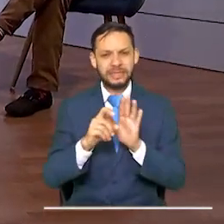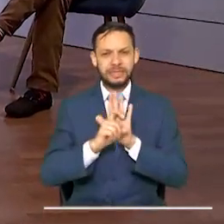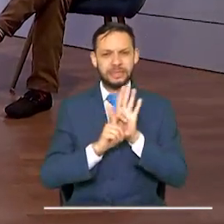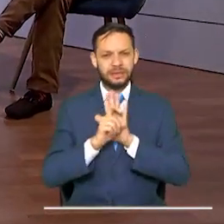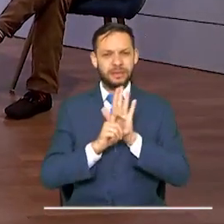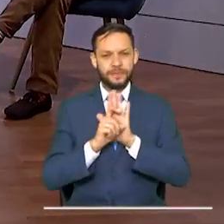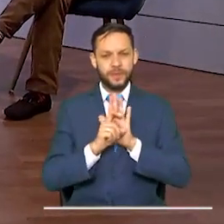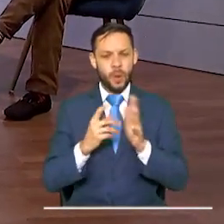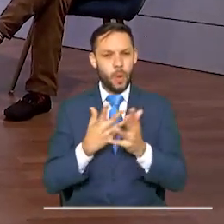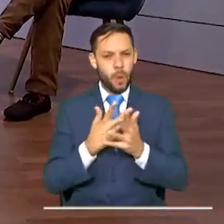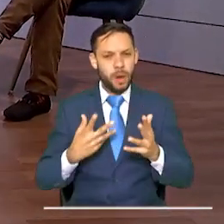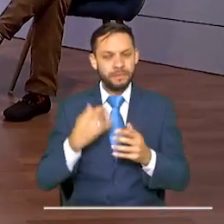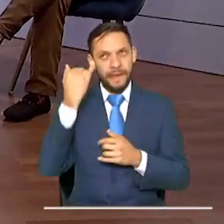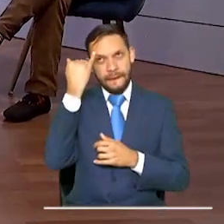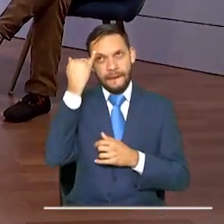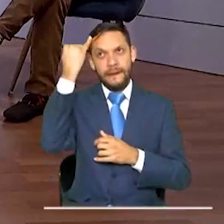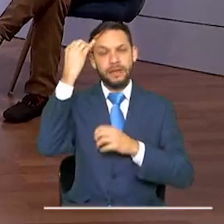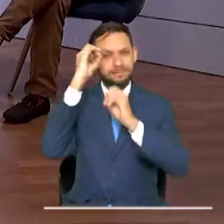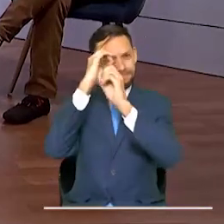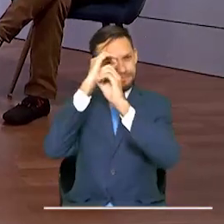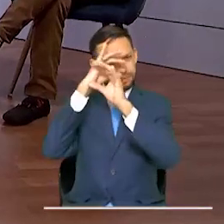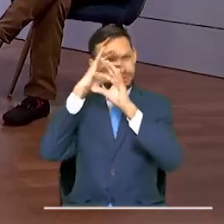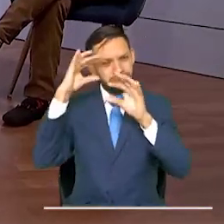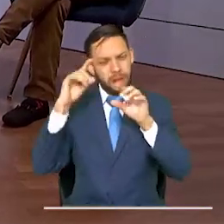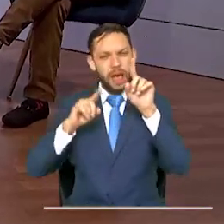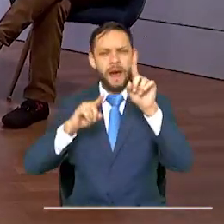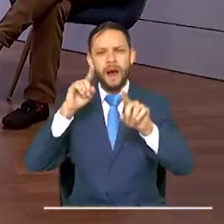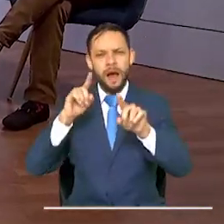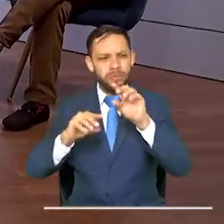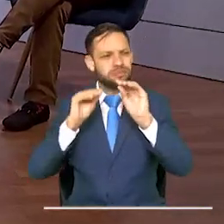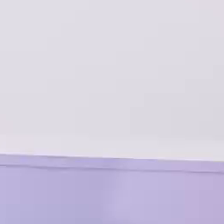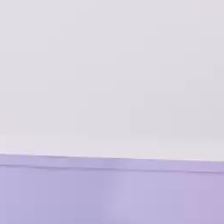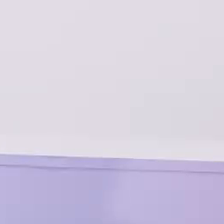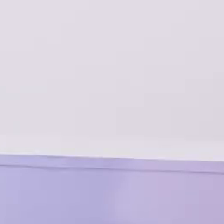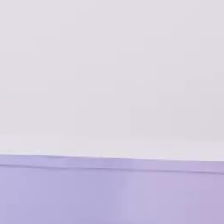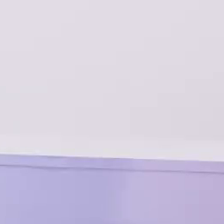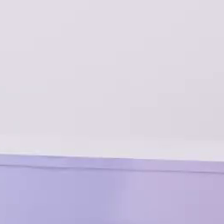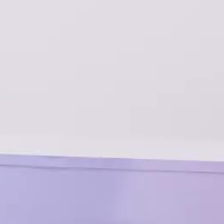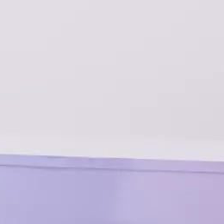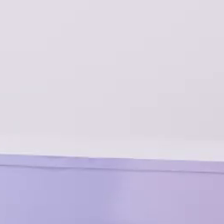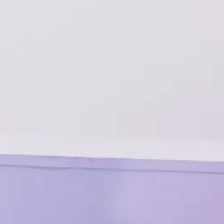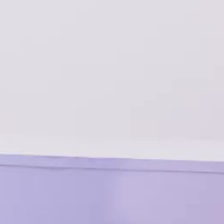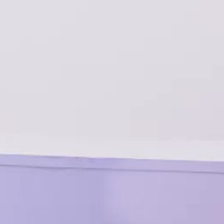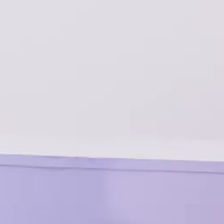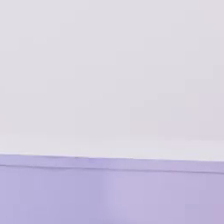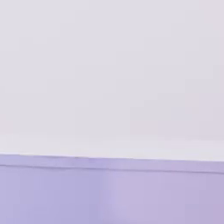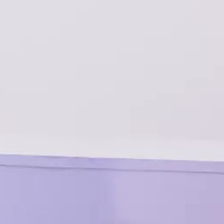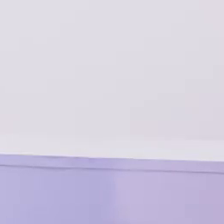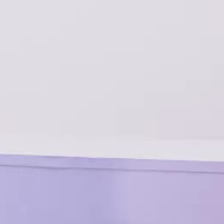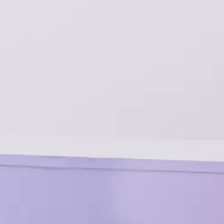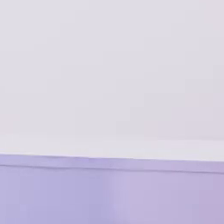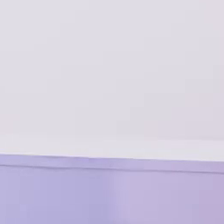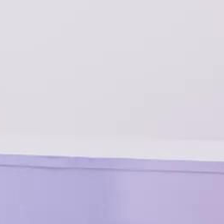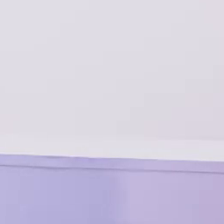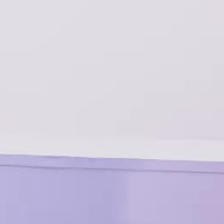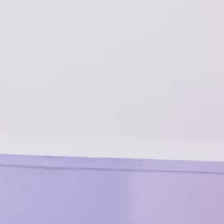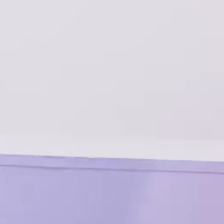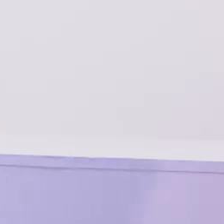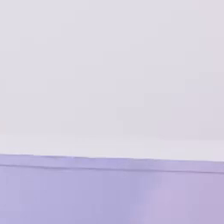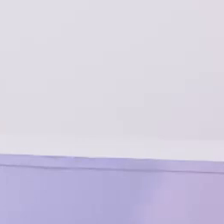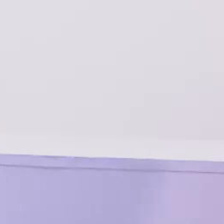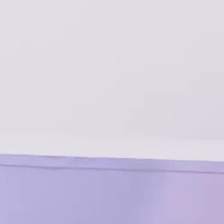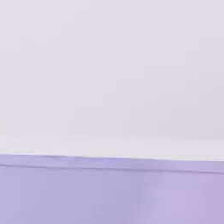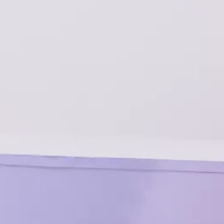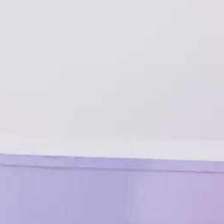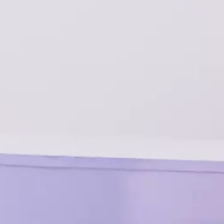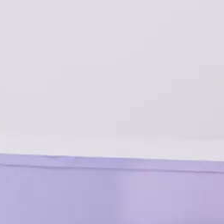toda la carga de imaginarios que tenemos inclusive para saber o para entender los procesos de enfermedad y de salud. Entonces,